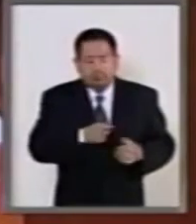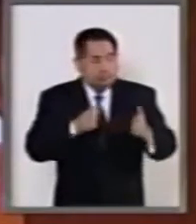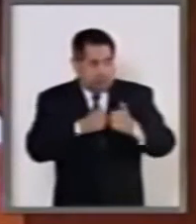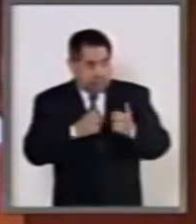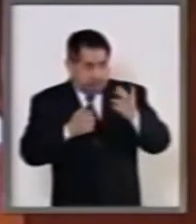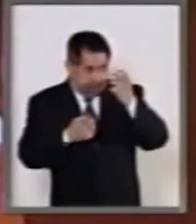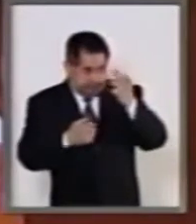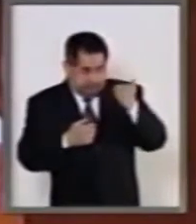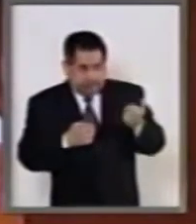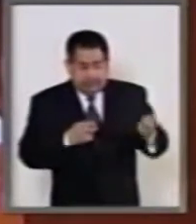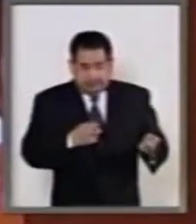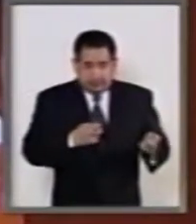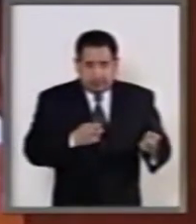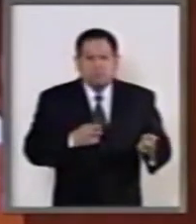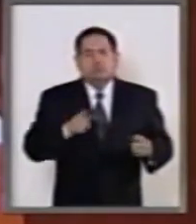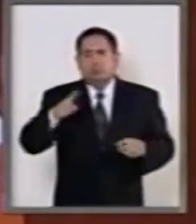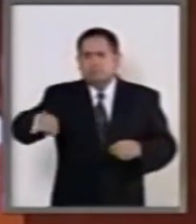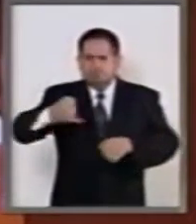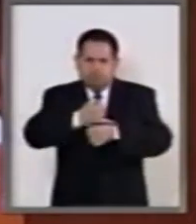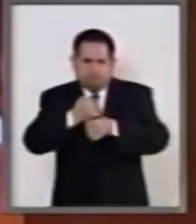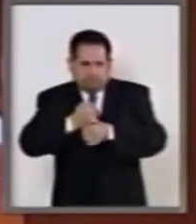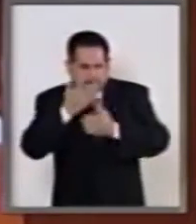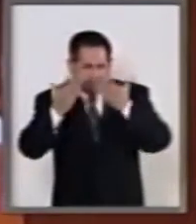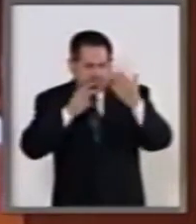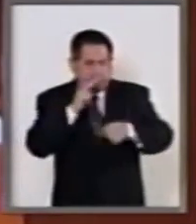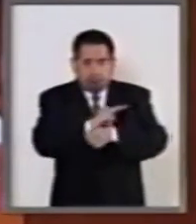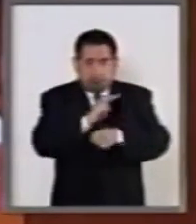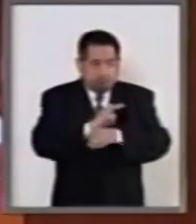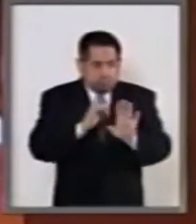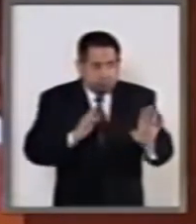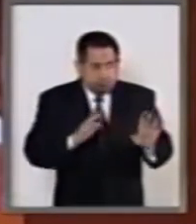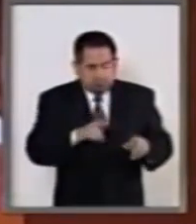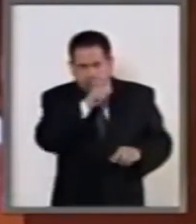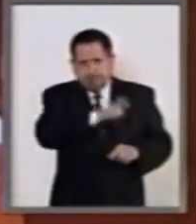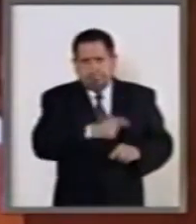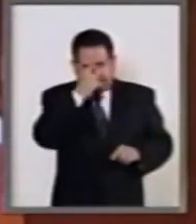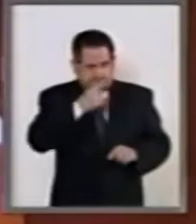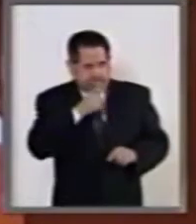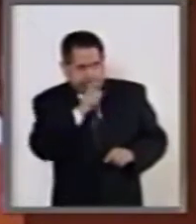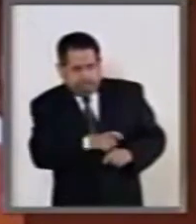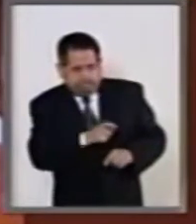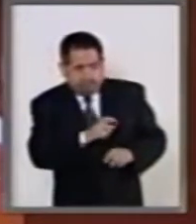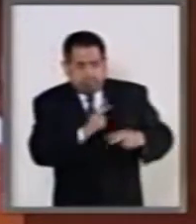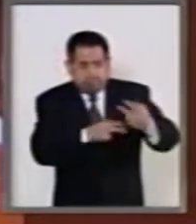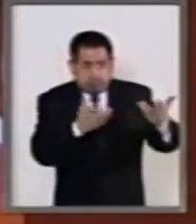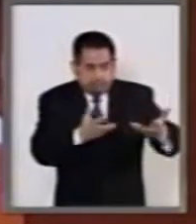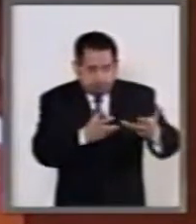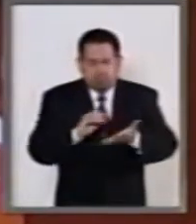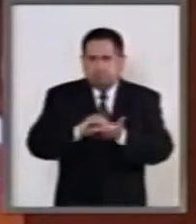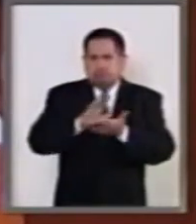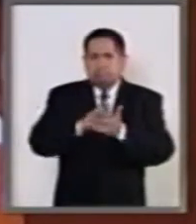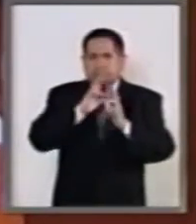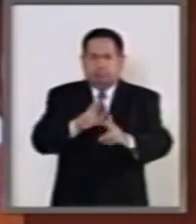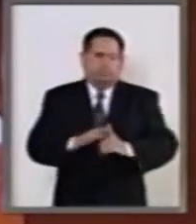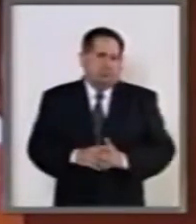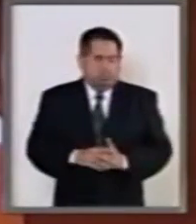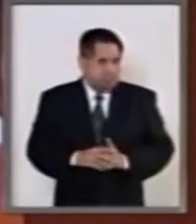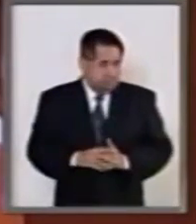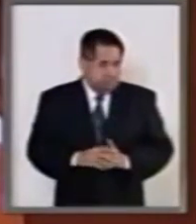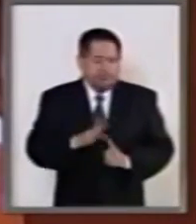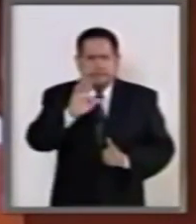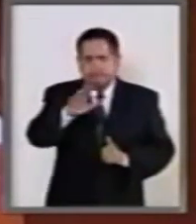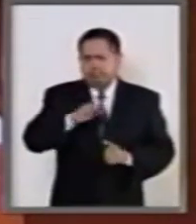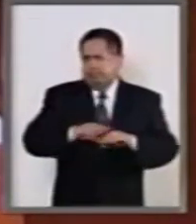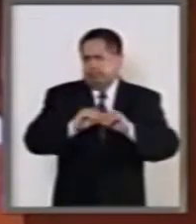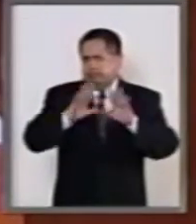base en lo que la autoridad supervisora cree que el imputado podría llegar a hacer. Desde luego, compañeras